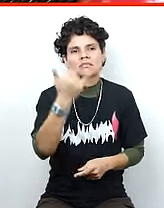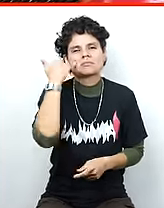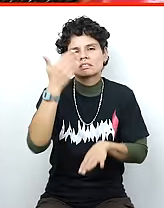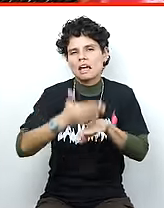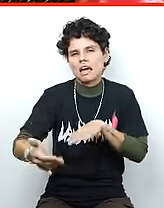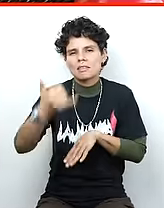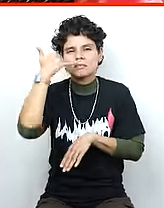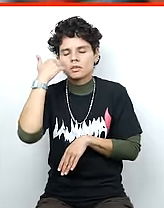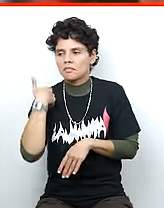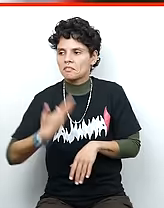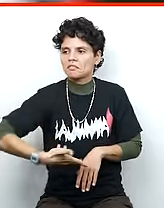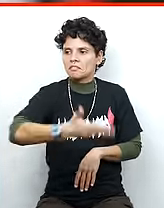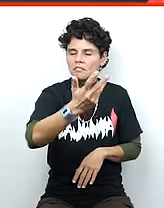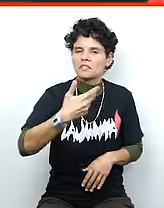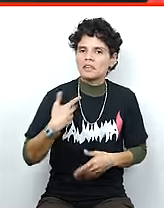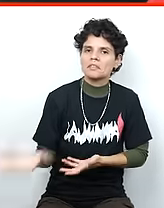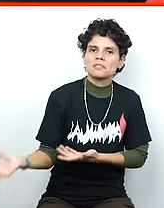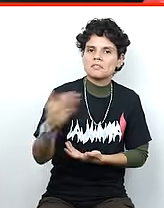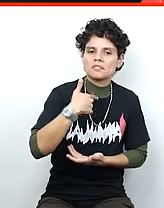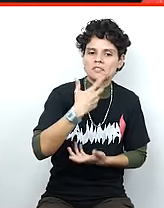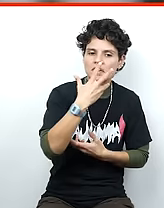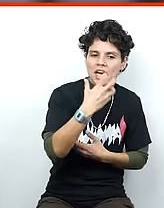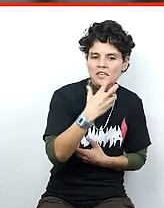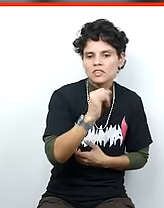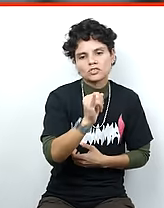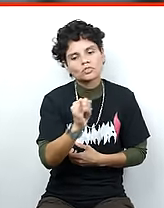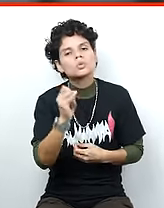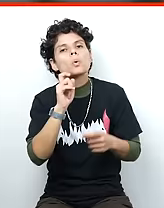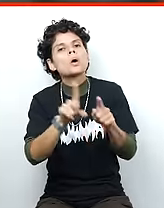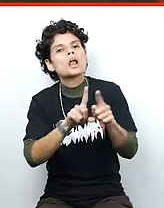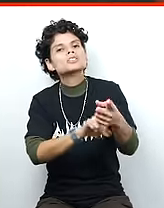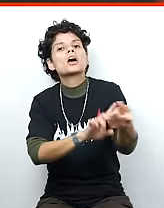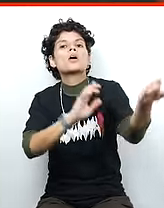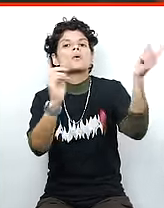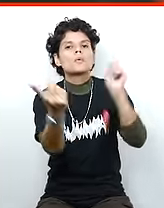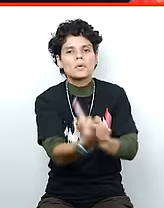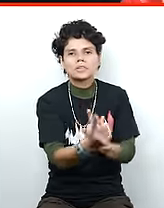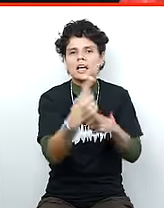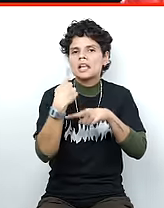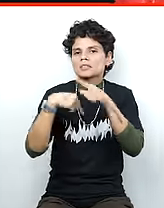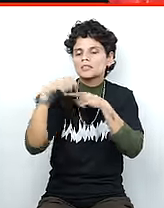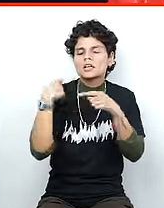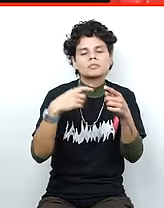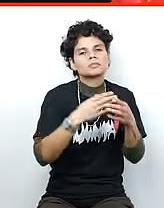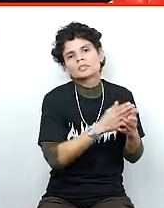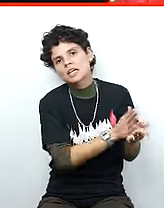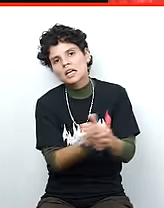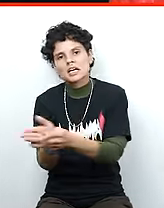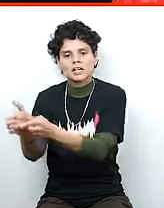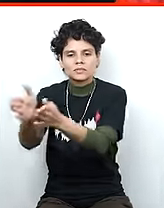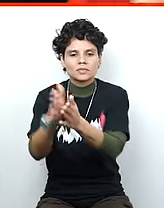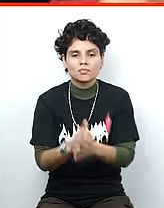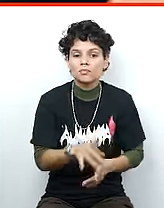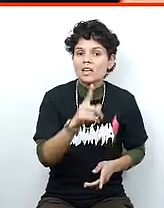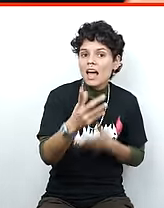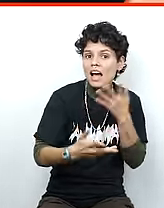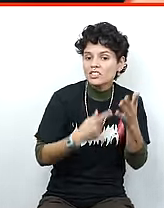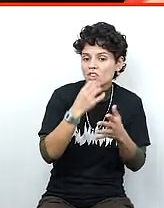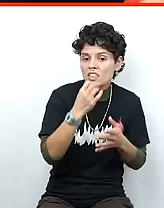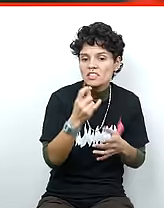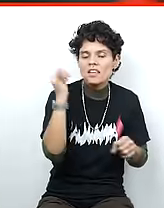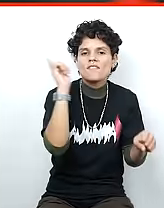tiro, va, llegado. Se dio vuelta la historia. Sí, se dio vuelta la historia. Pero en esta canción tú decís, rodeado de